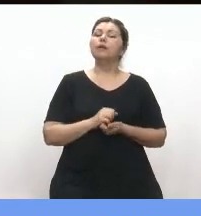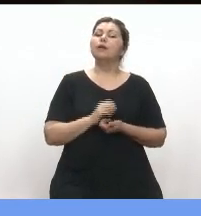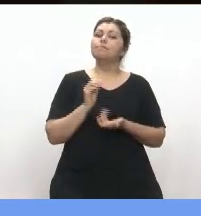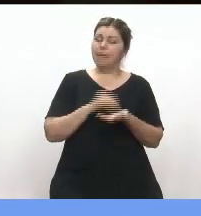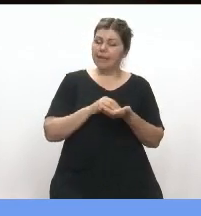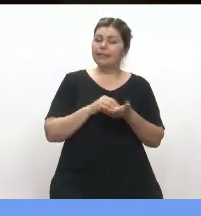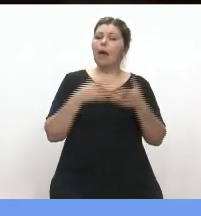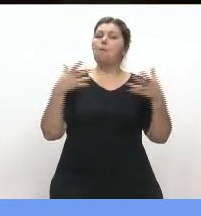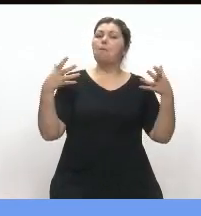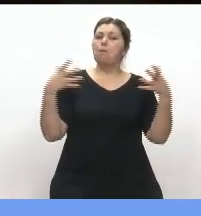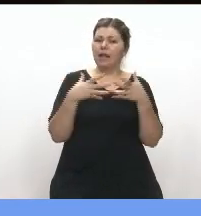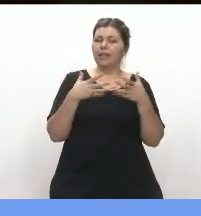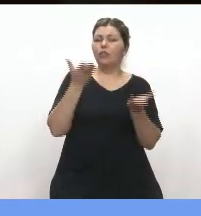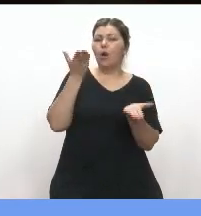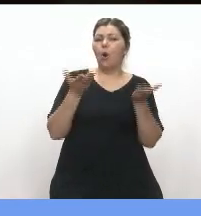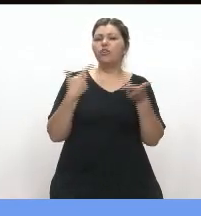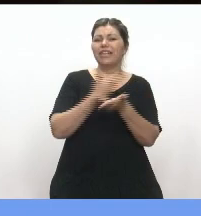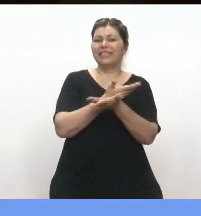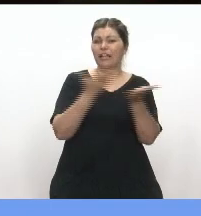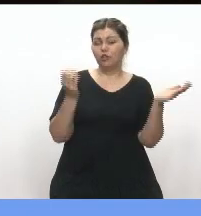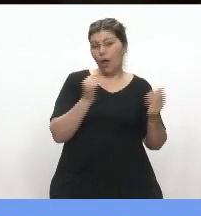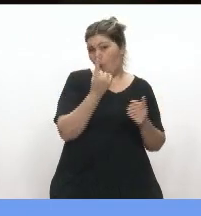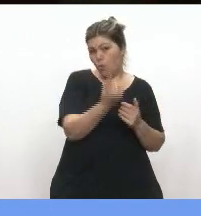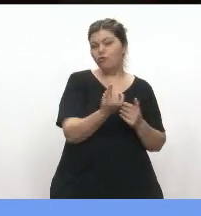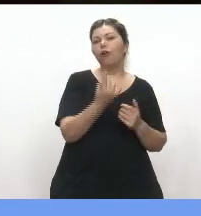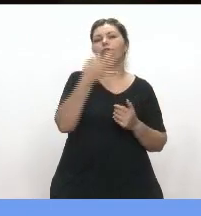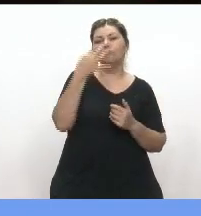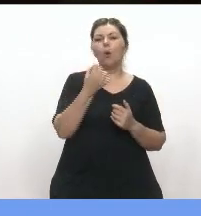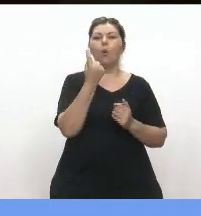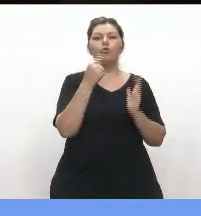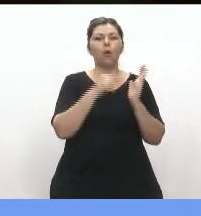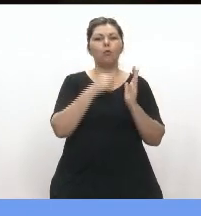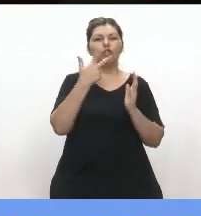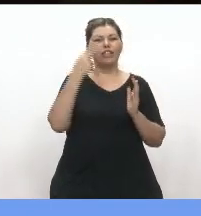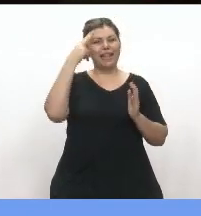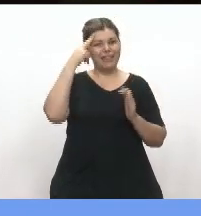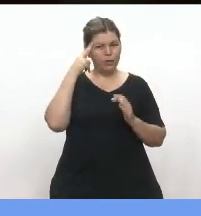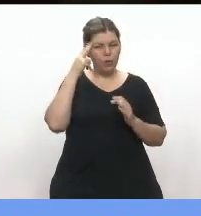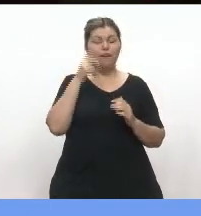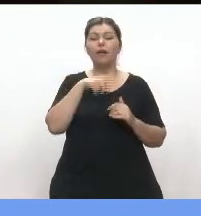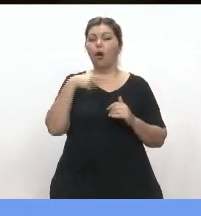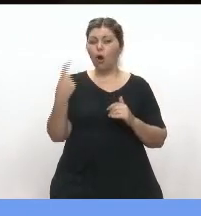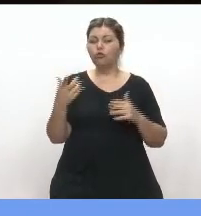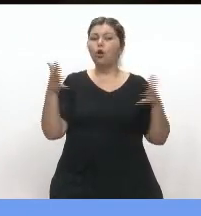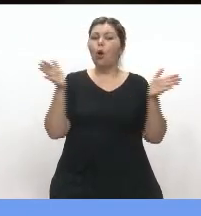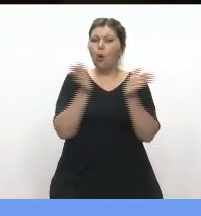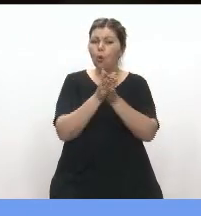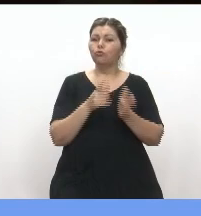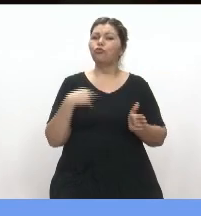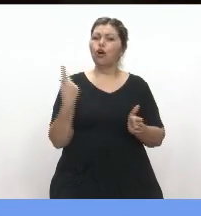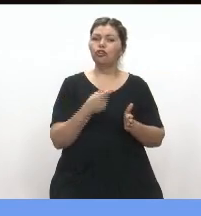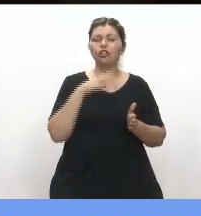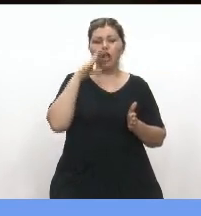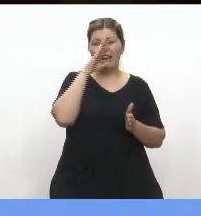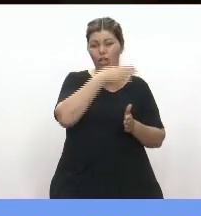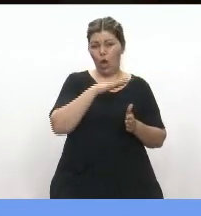la Justicia Social que tiene 1 tiene 1.39% y Juntos Somos Río Negro que tiene 1 tiene